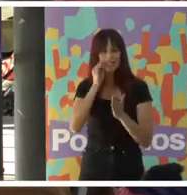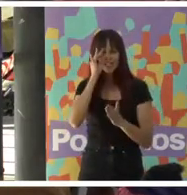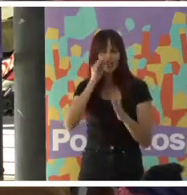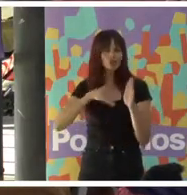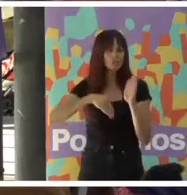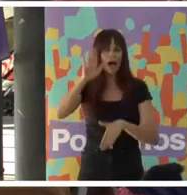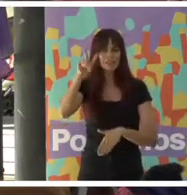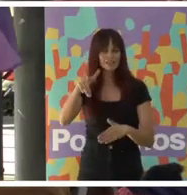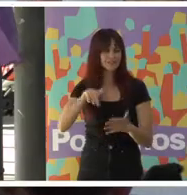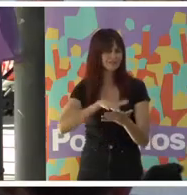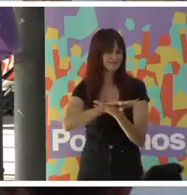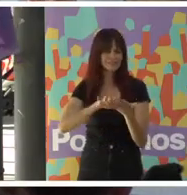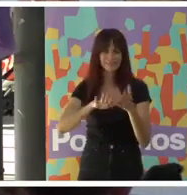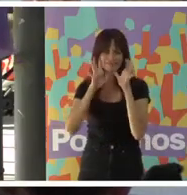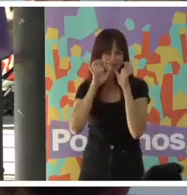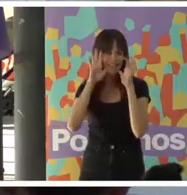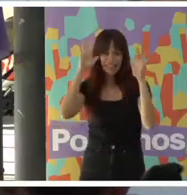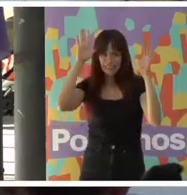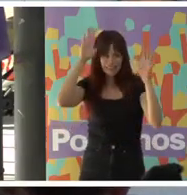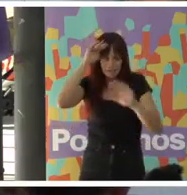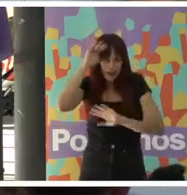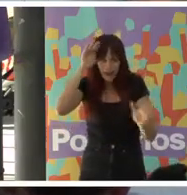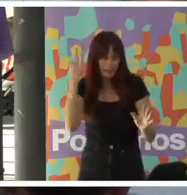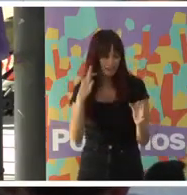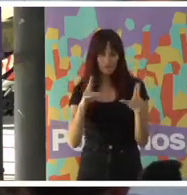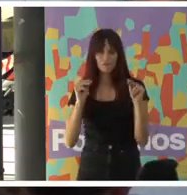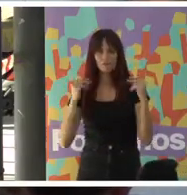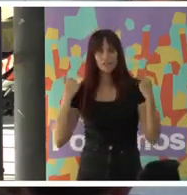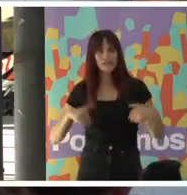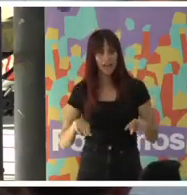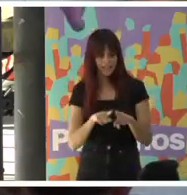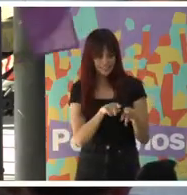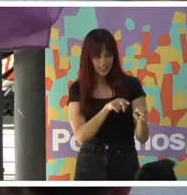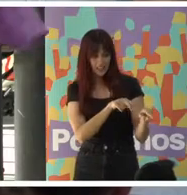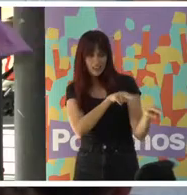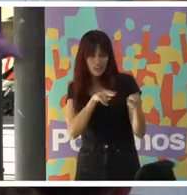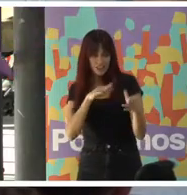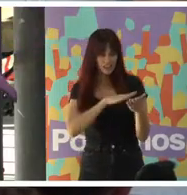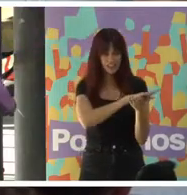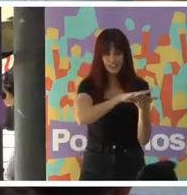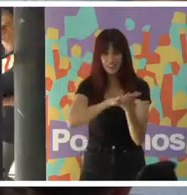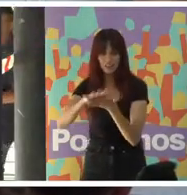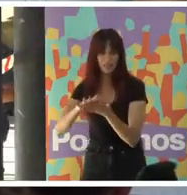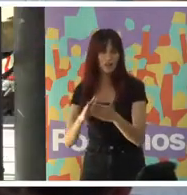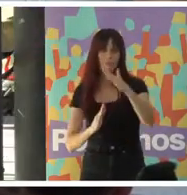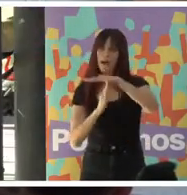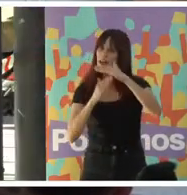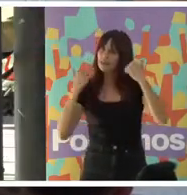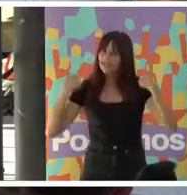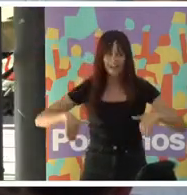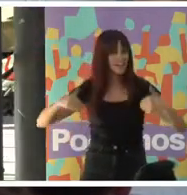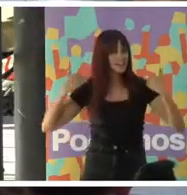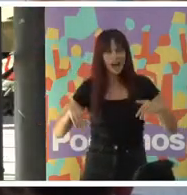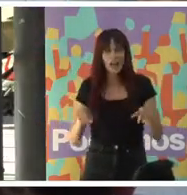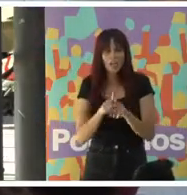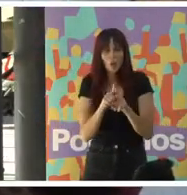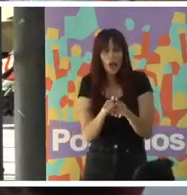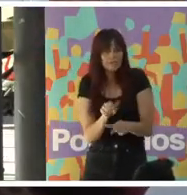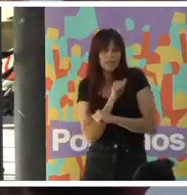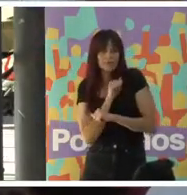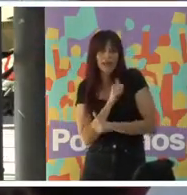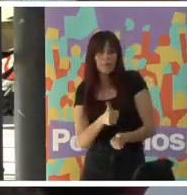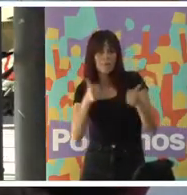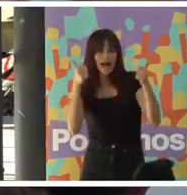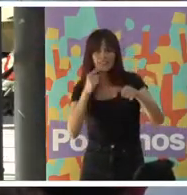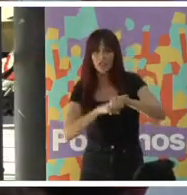es un auténtico desastre. Eso es un disparate que tiene que acabar ya. Ese genocidio tenemos que pararlo y tenemos que pararlo ya. No podemos esperar